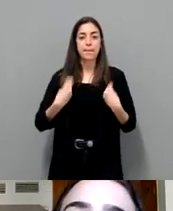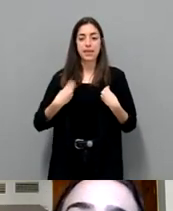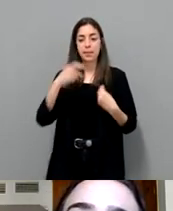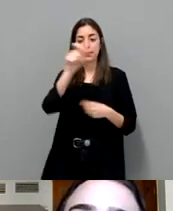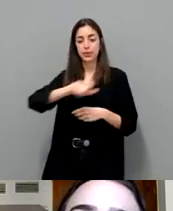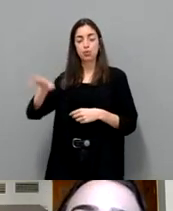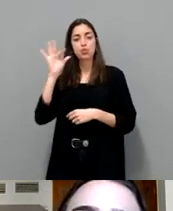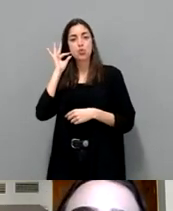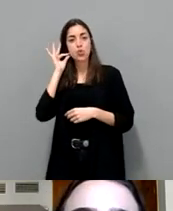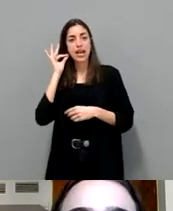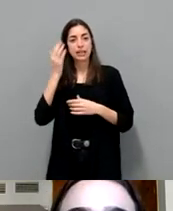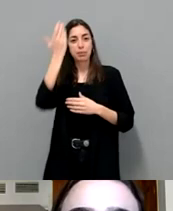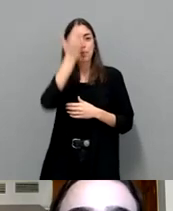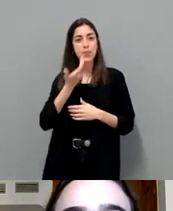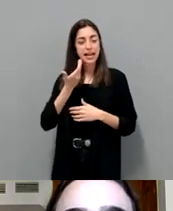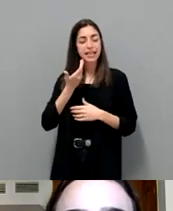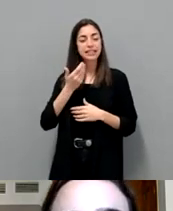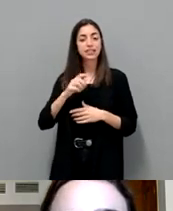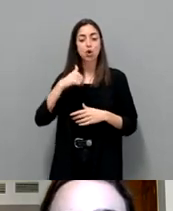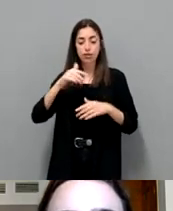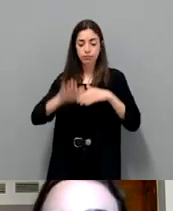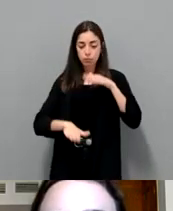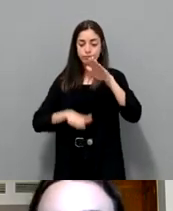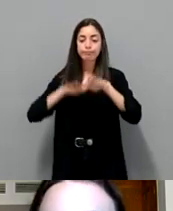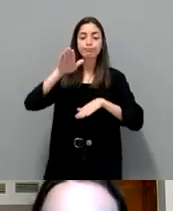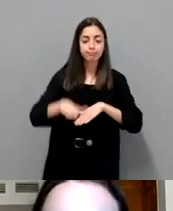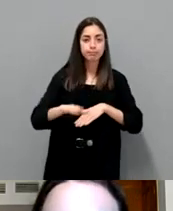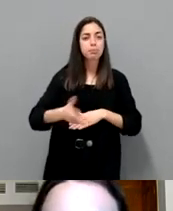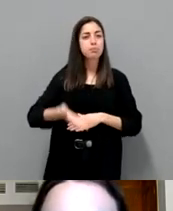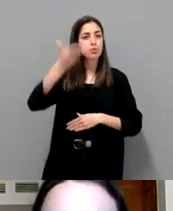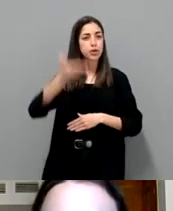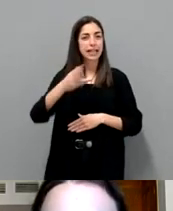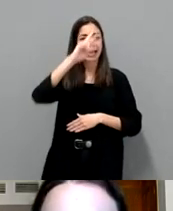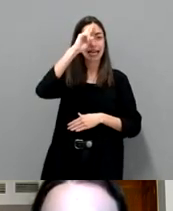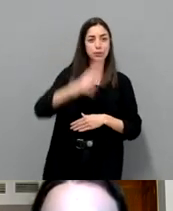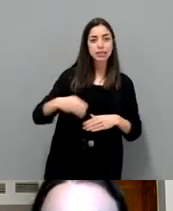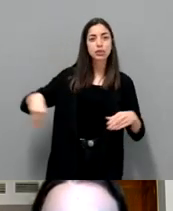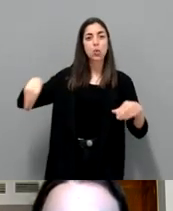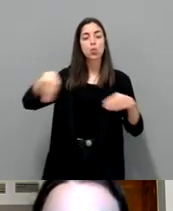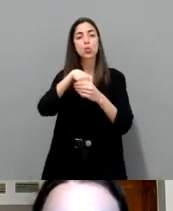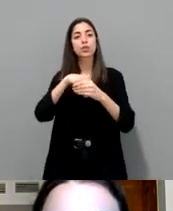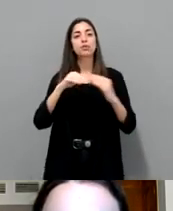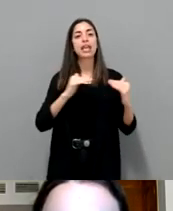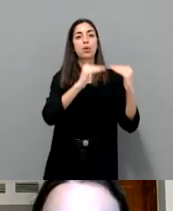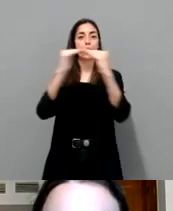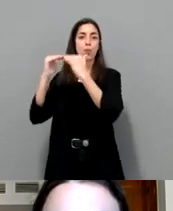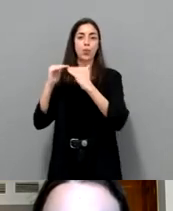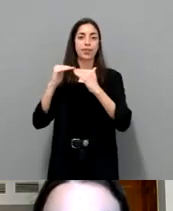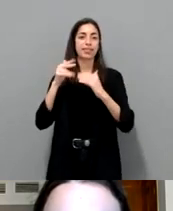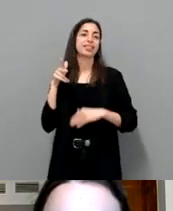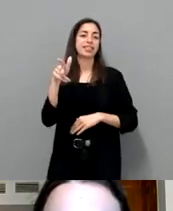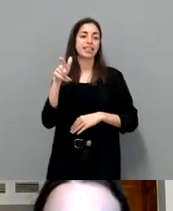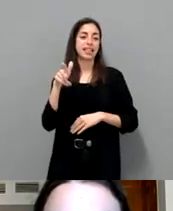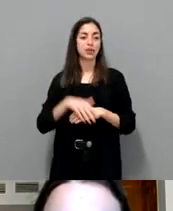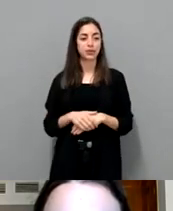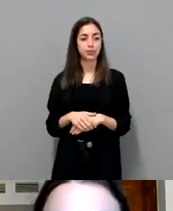cerebral, vamos a dar un paso adelante para el respeto inclusivo e igualitario de derechos.